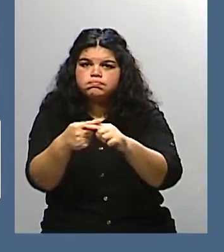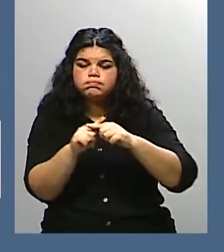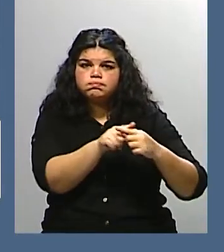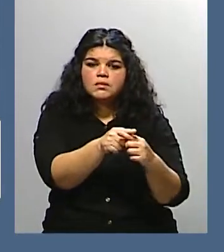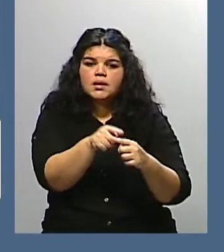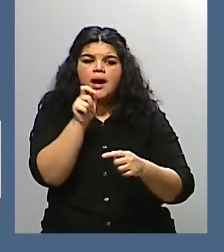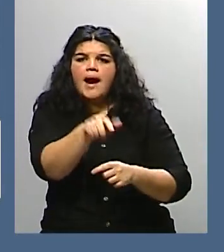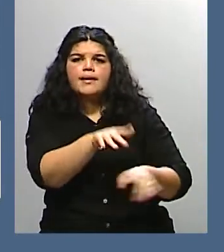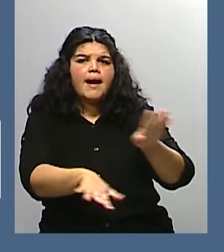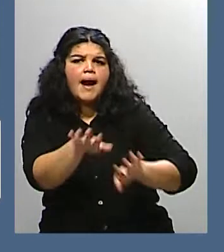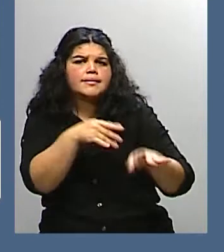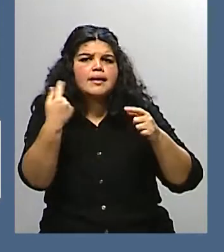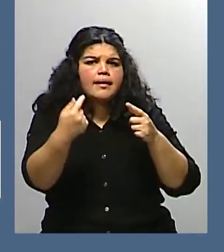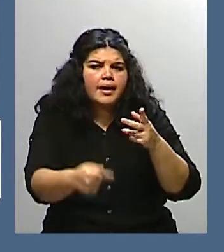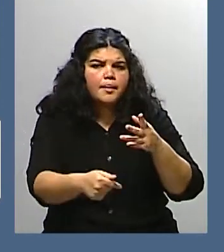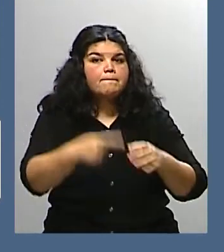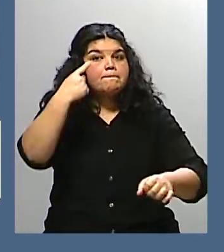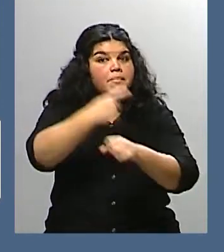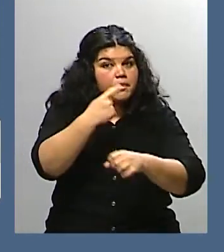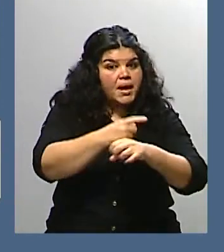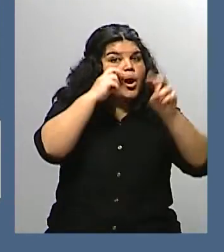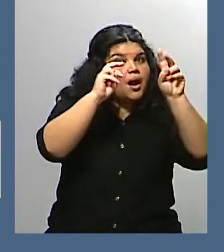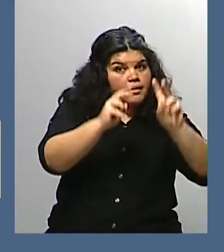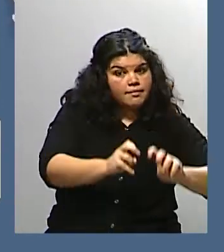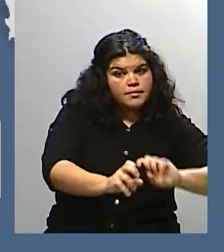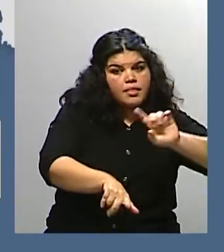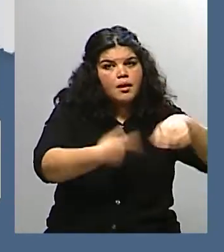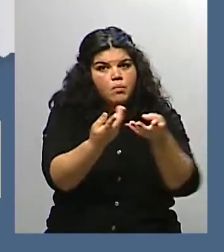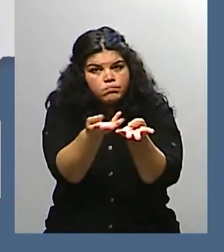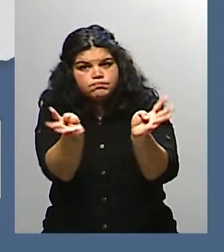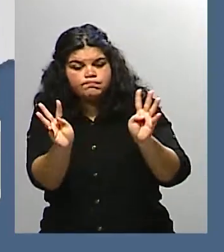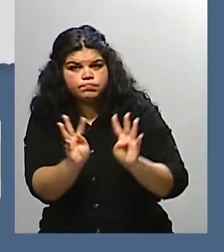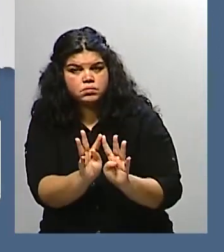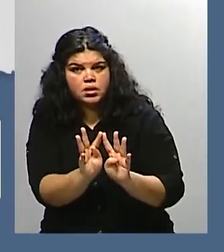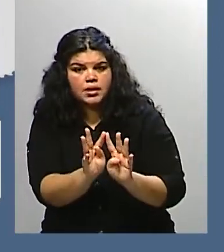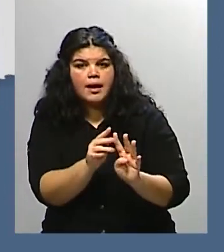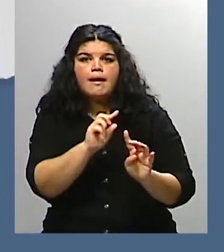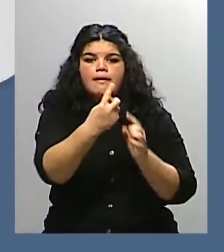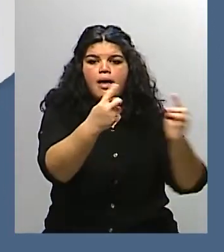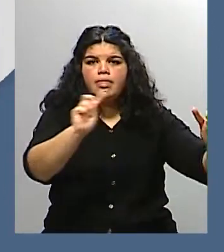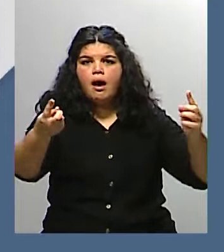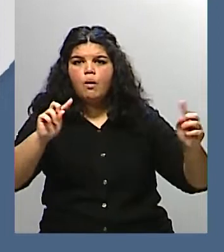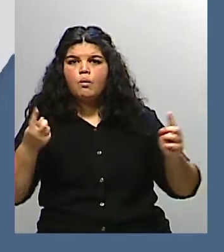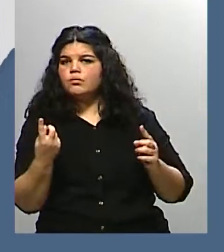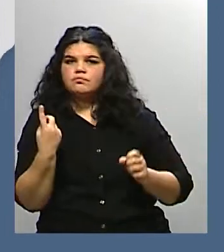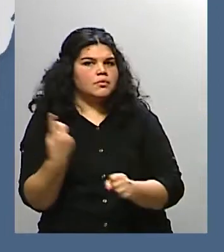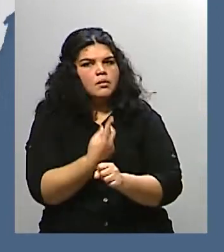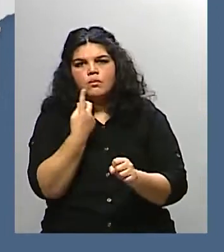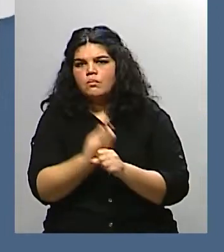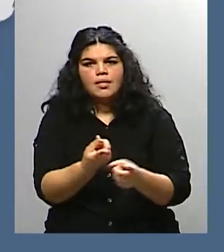sea, no es posible hacer cambios significativos si cada sector anda por su lado. Tenemos que sentarnos a